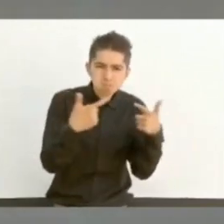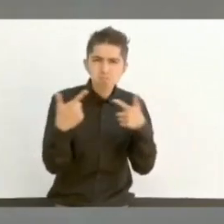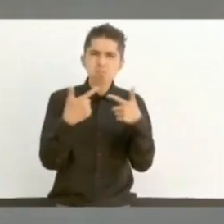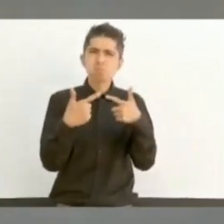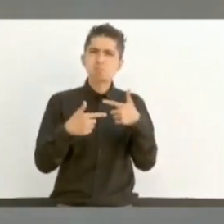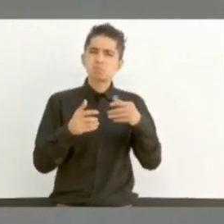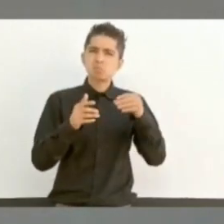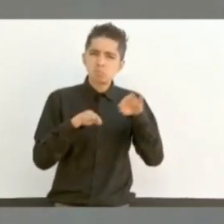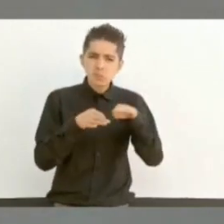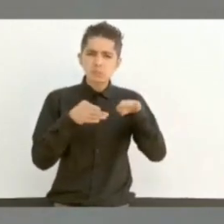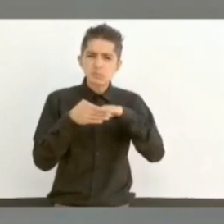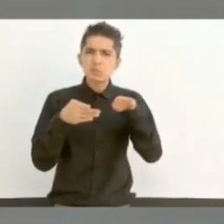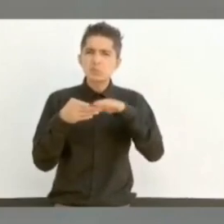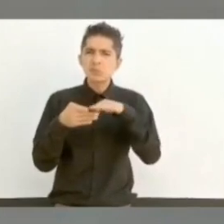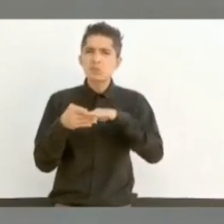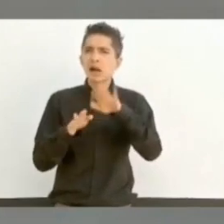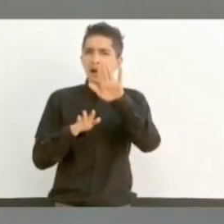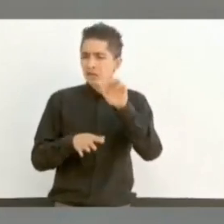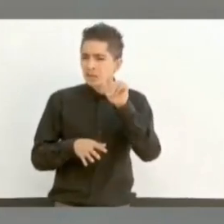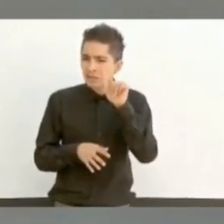constantes. Ayer en